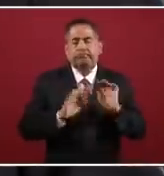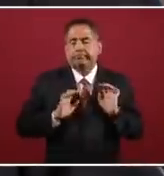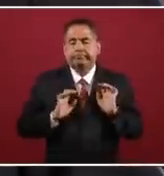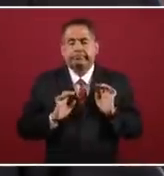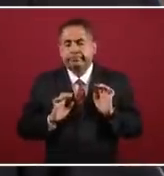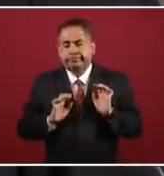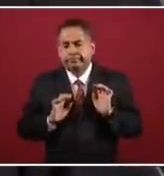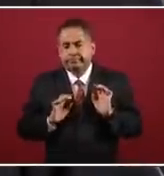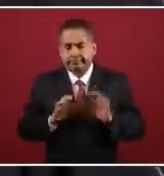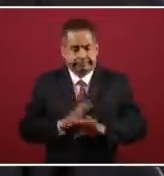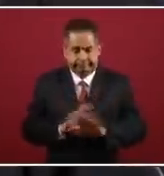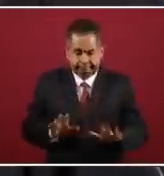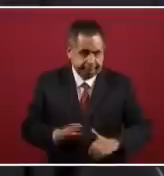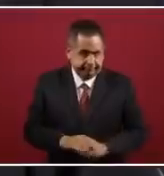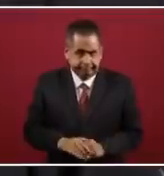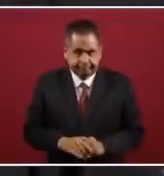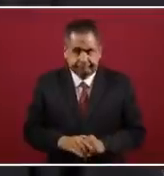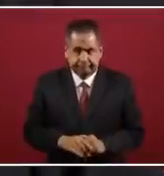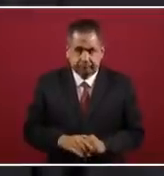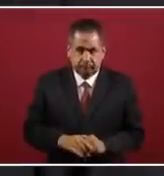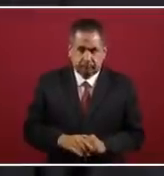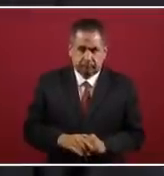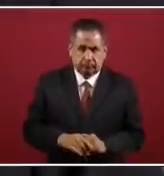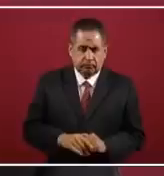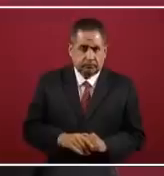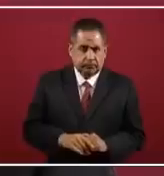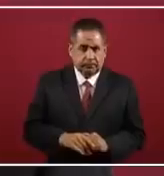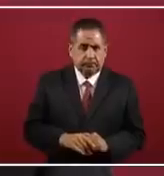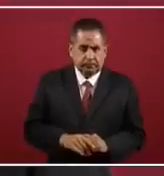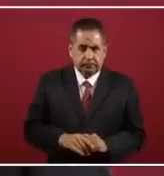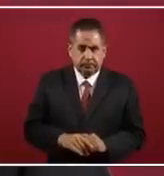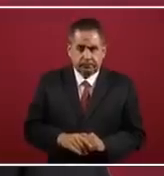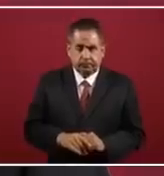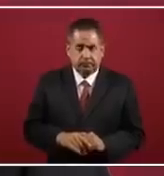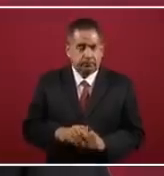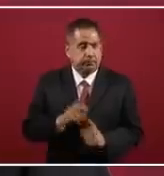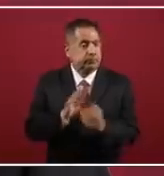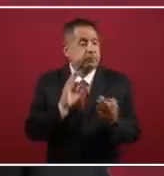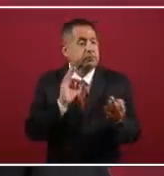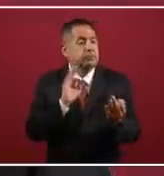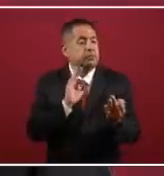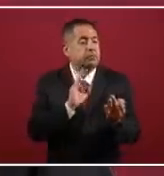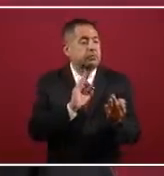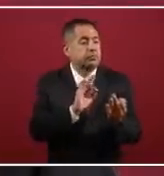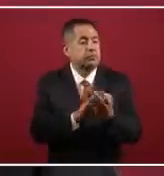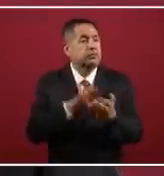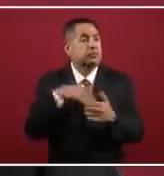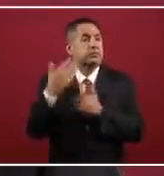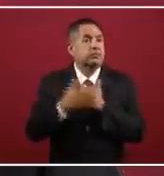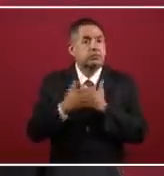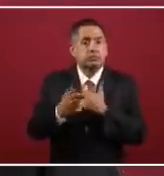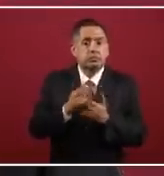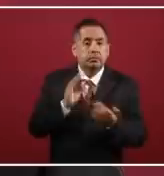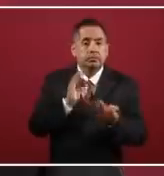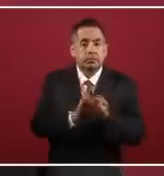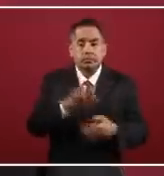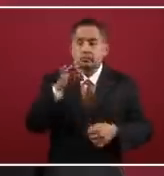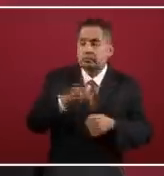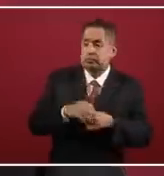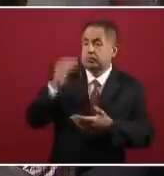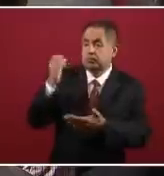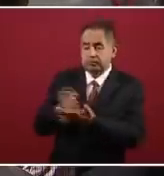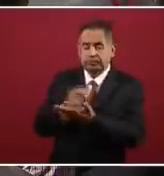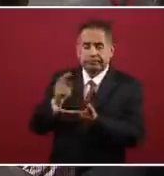a la víspera de la elección. Es